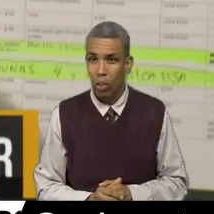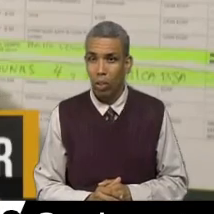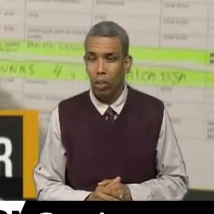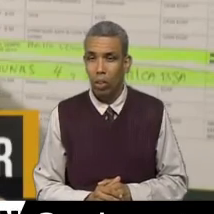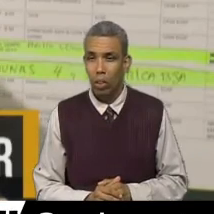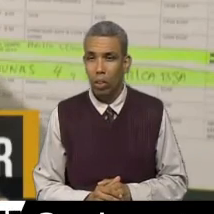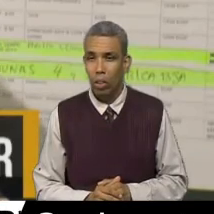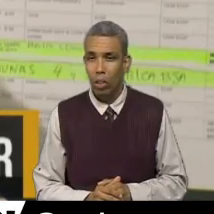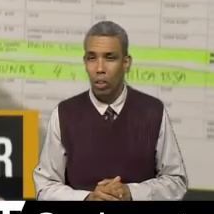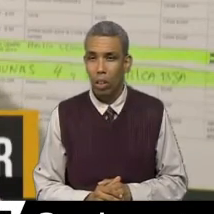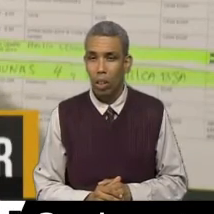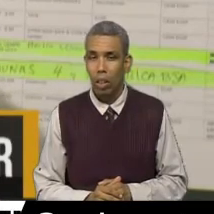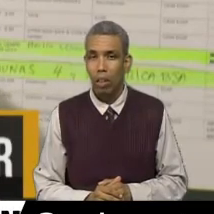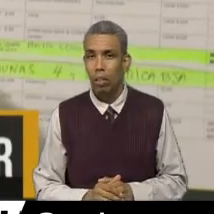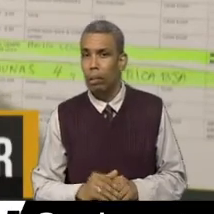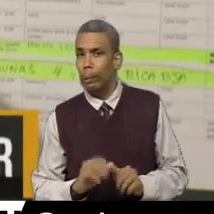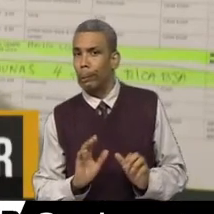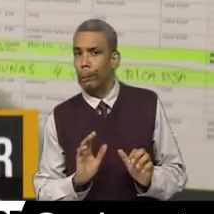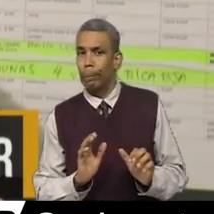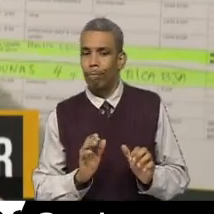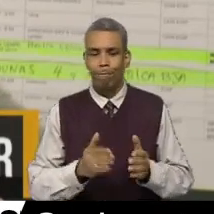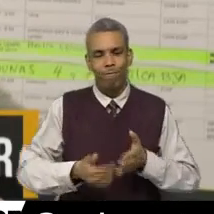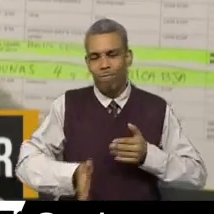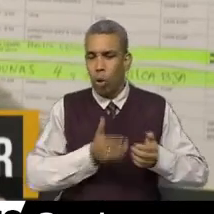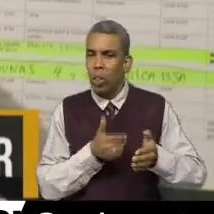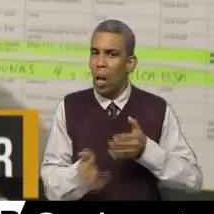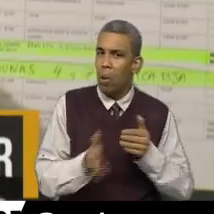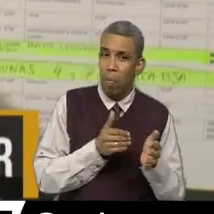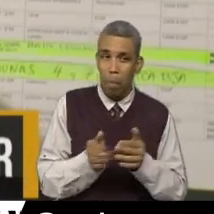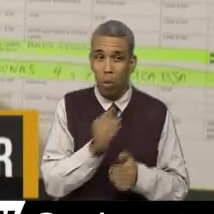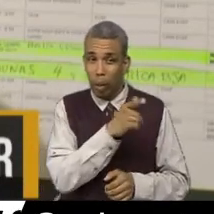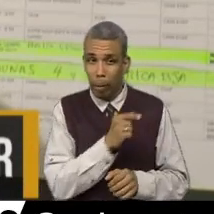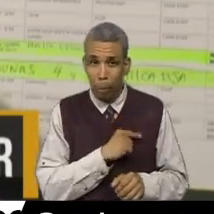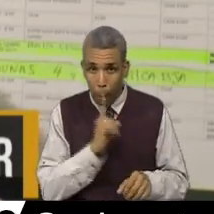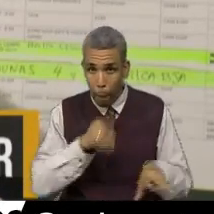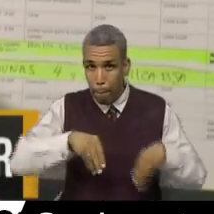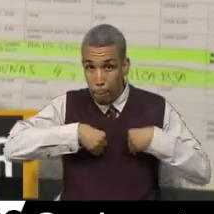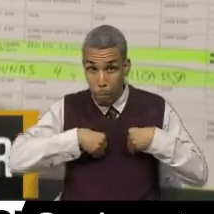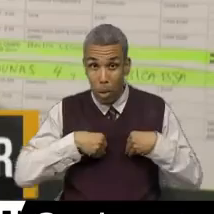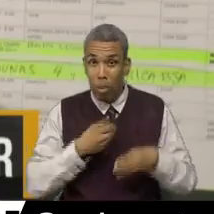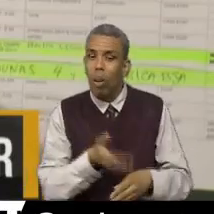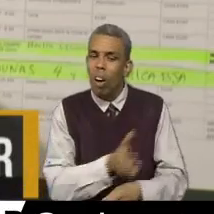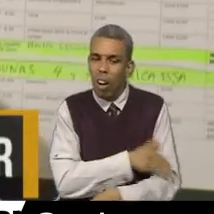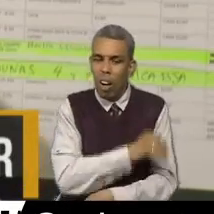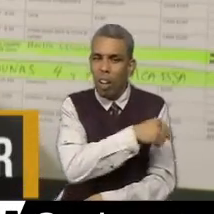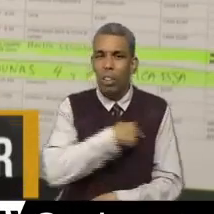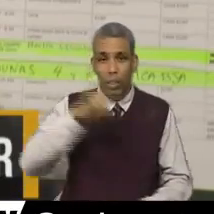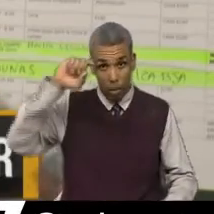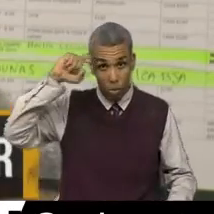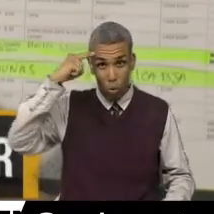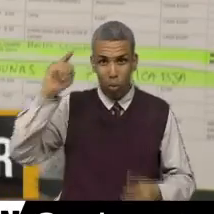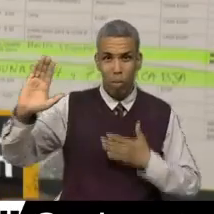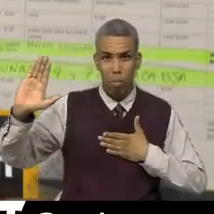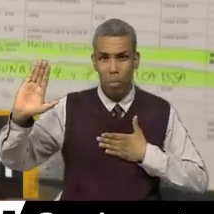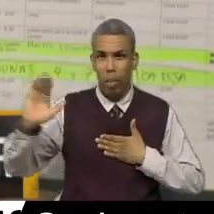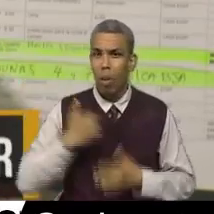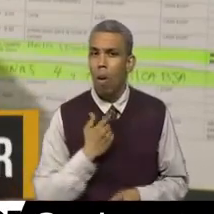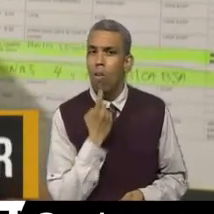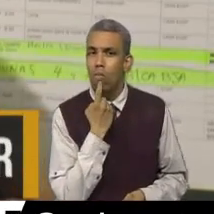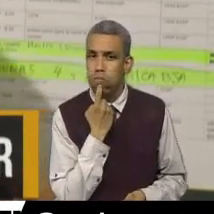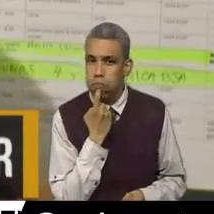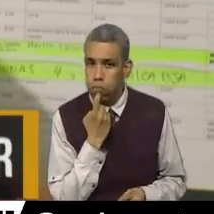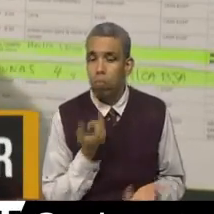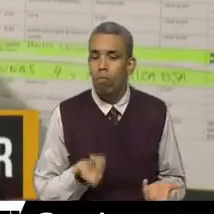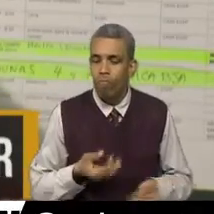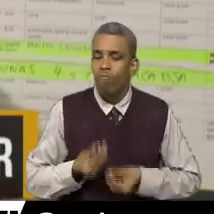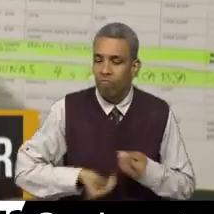arrodillado es mejor morir de pie. Estamos dispuestos a no dejar arrancar, a que el gobierno cumpla. Estamos promoviendo como COCAN y campesinos que somos